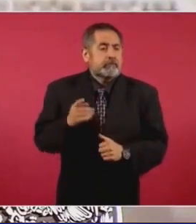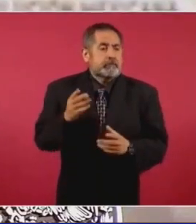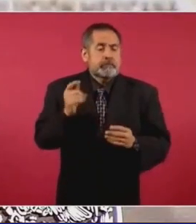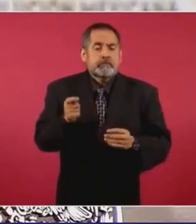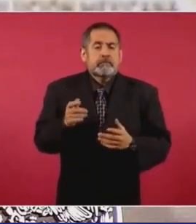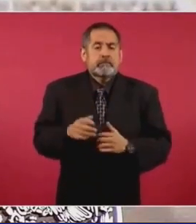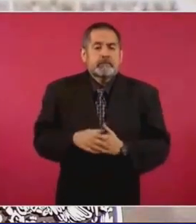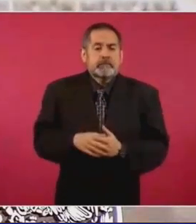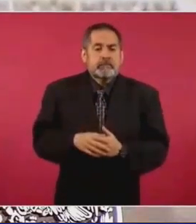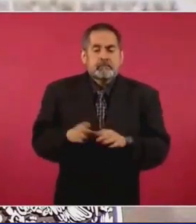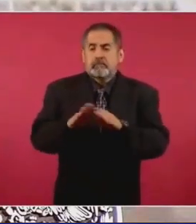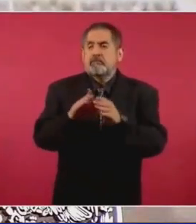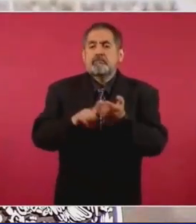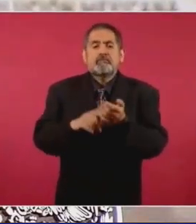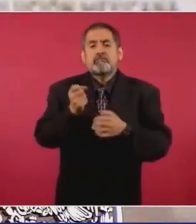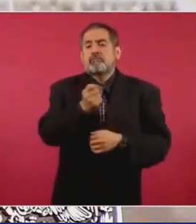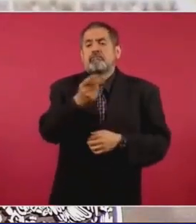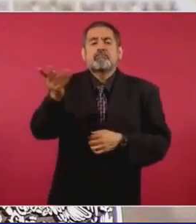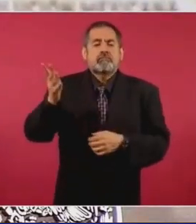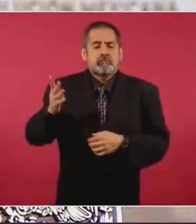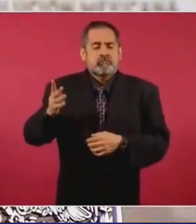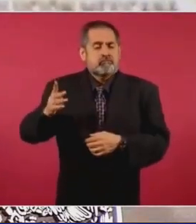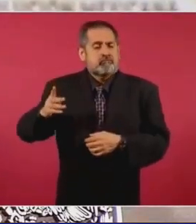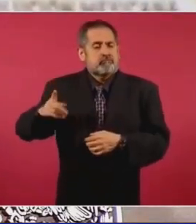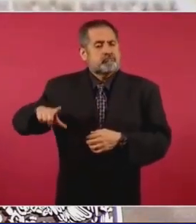Muchos gobernantes